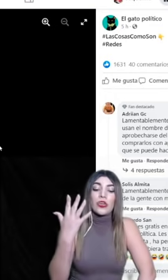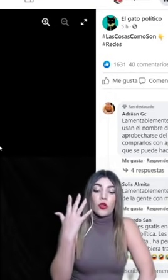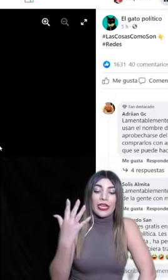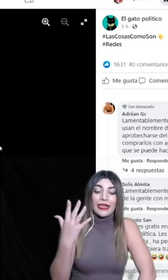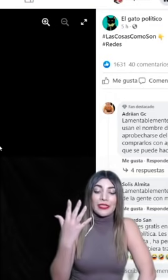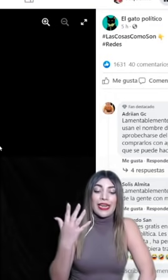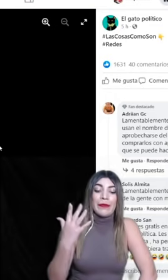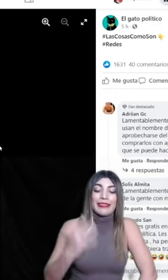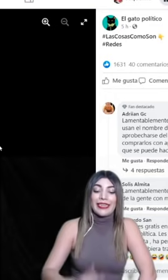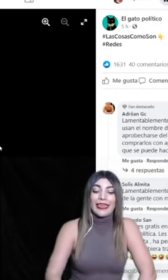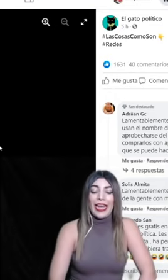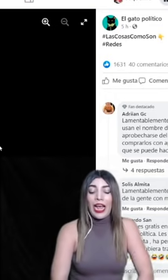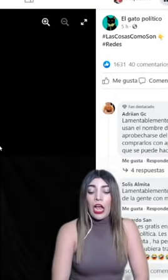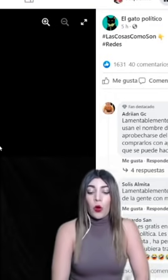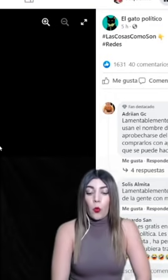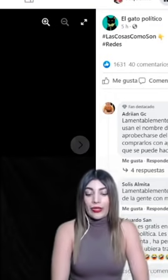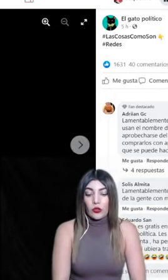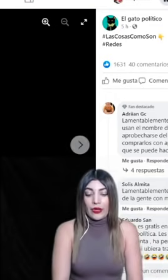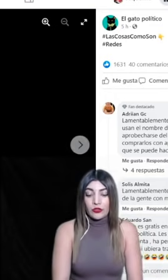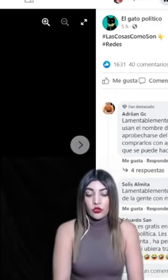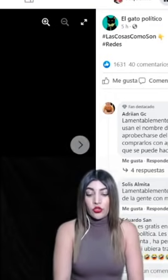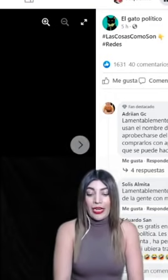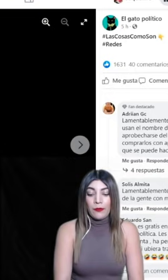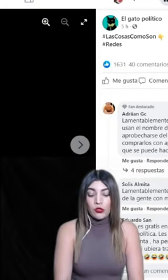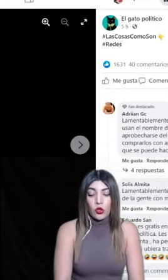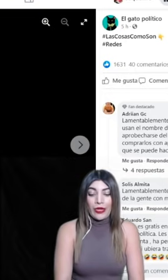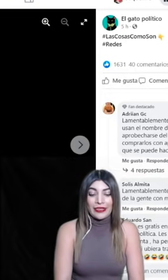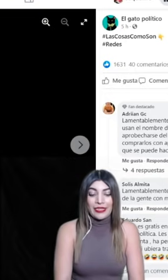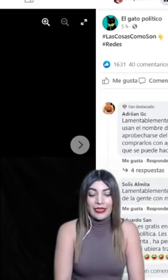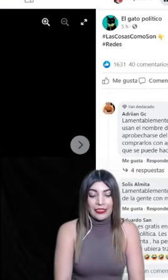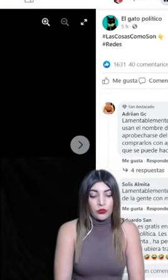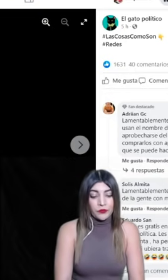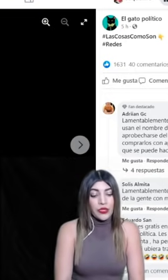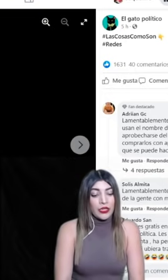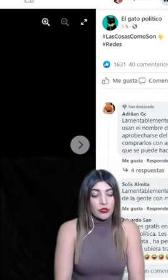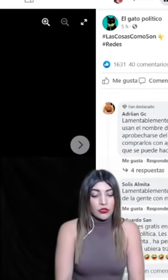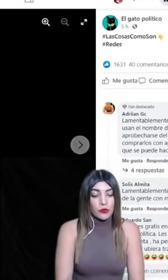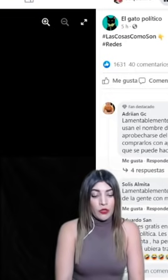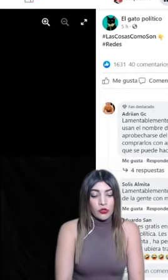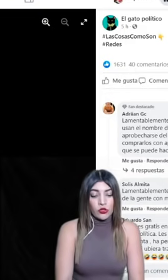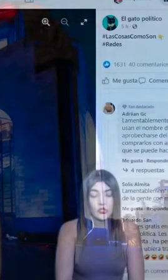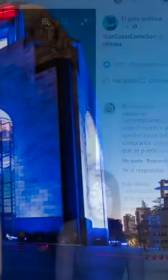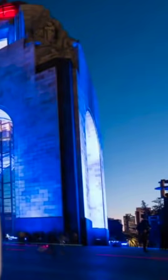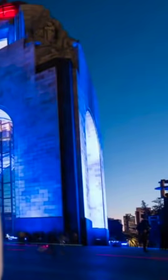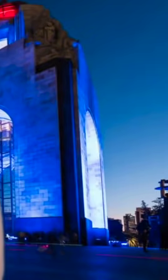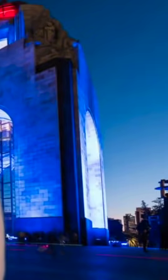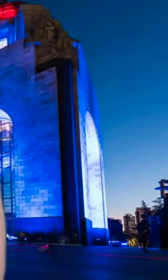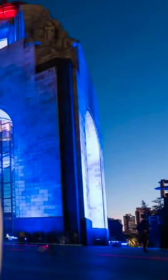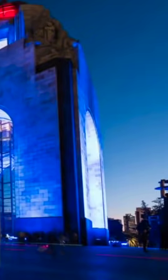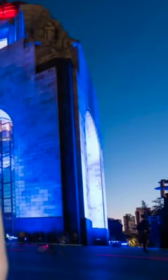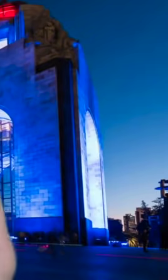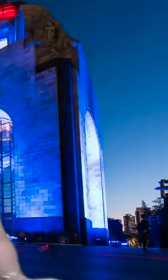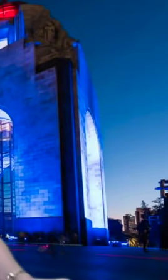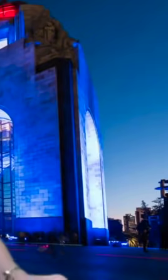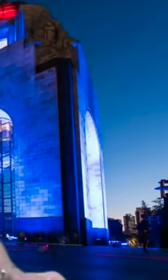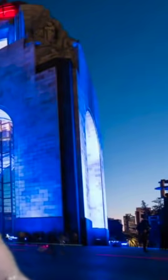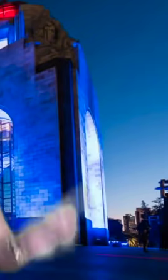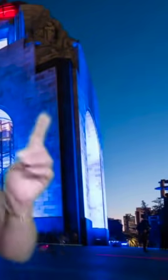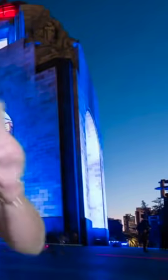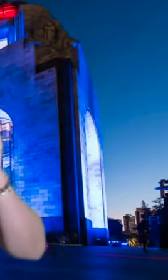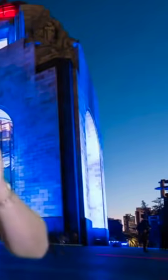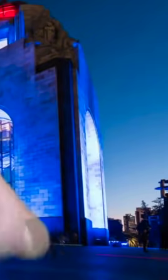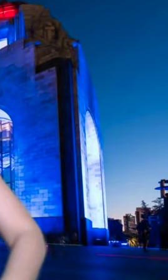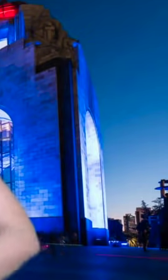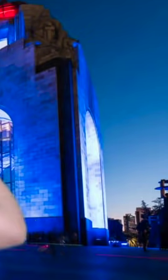duran 5 días, la miseria 4 años. El voto es secreto. Entonces, bueno, amigos, yo los quiero invitar a que reflexionemos.